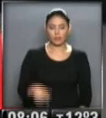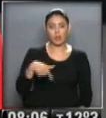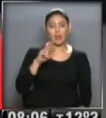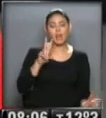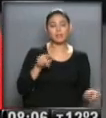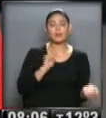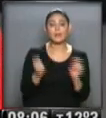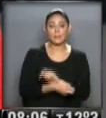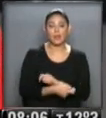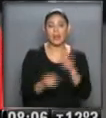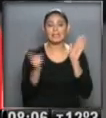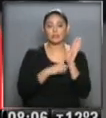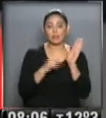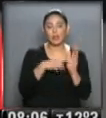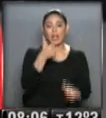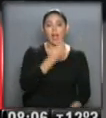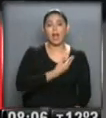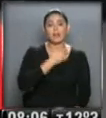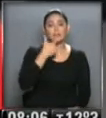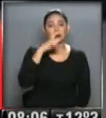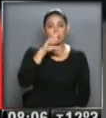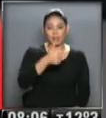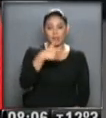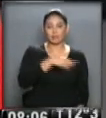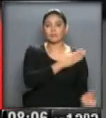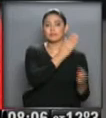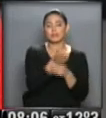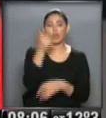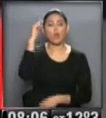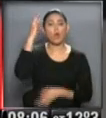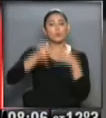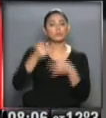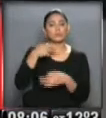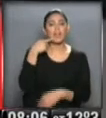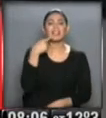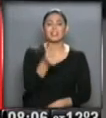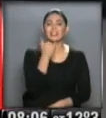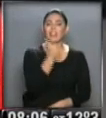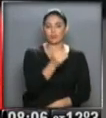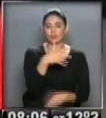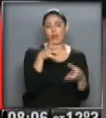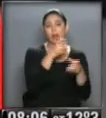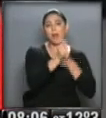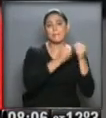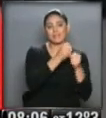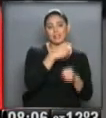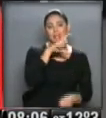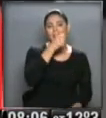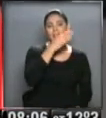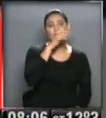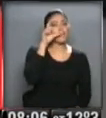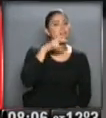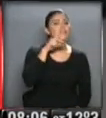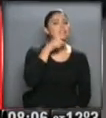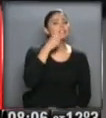Vamos a cambiar ahora de tema. El titular de la AFCA, Martín Sabatella, fue a la justicia para denunciar a Cablevisión por no cumplir con la grilla de canales y